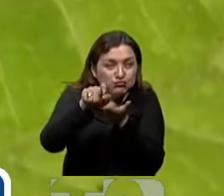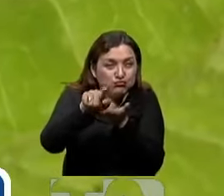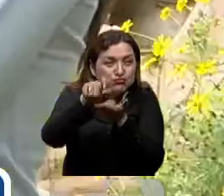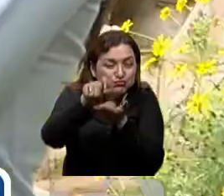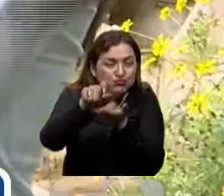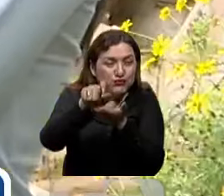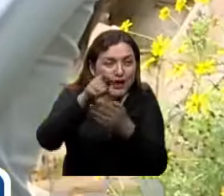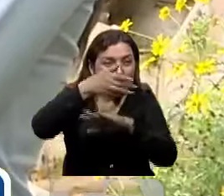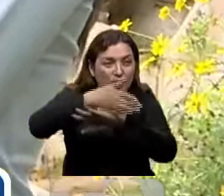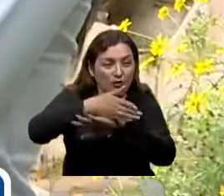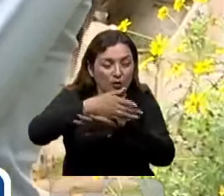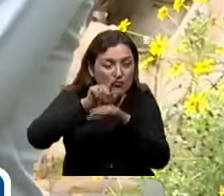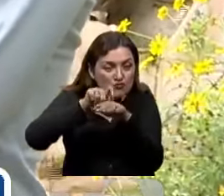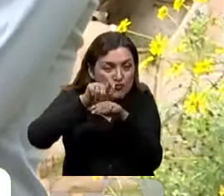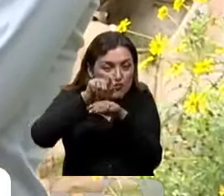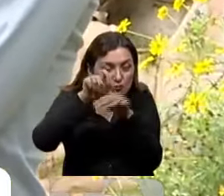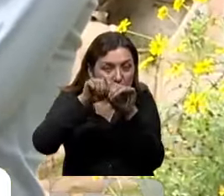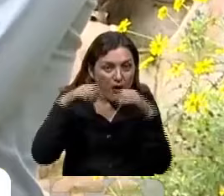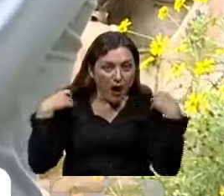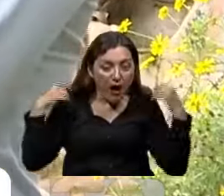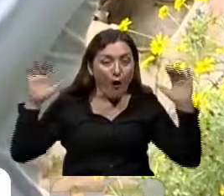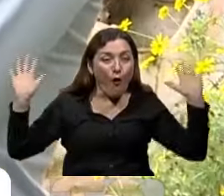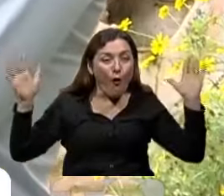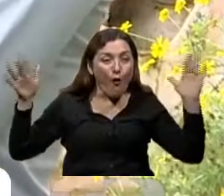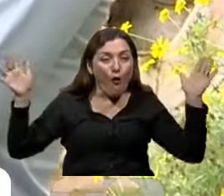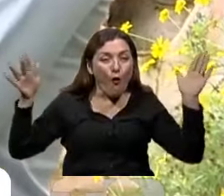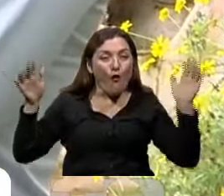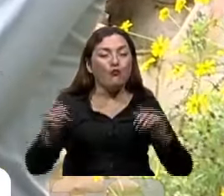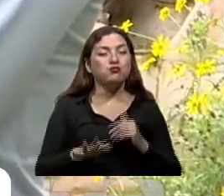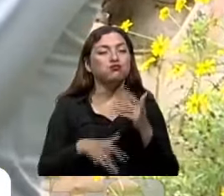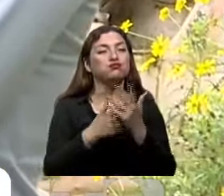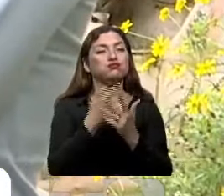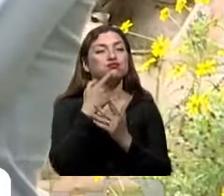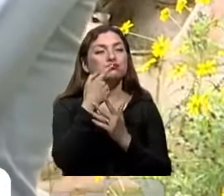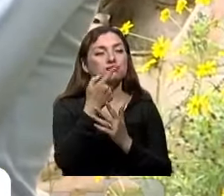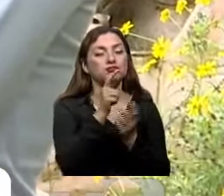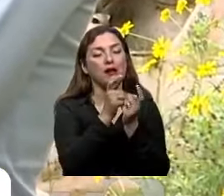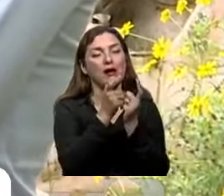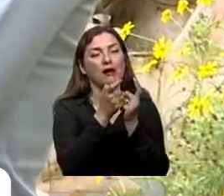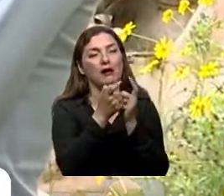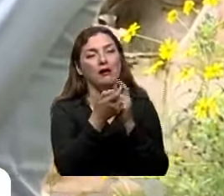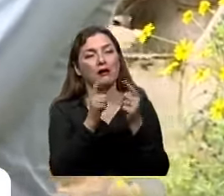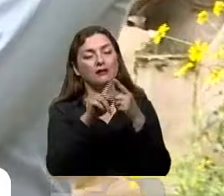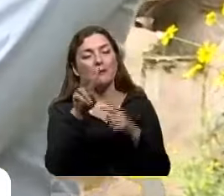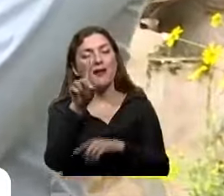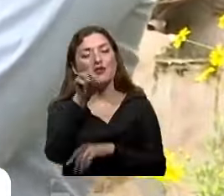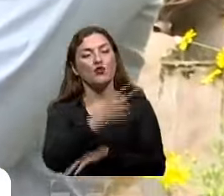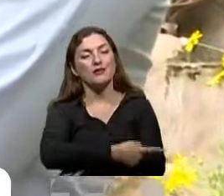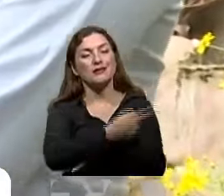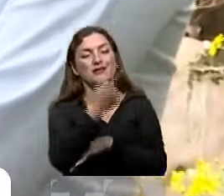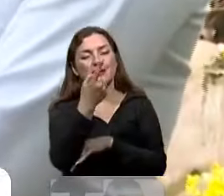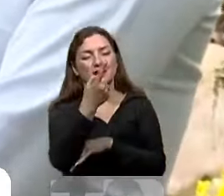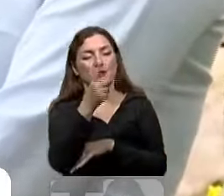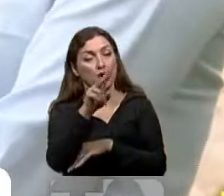orugas. Esta crisálida va a permanecer transformándose a mariposa hasta 21 días. Y a los